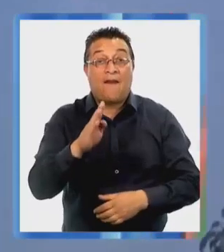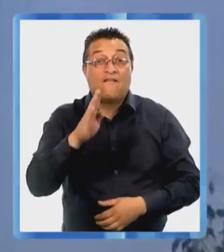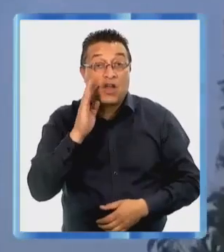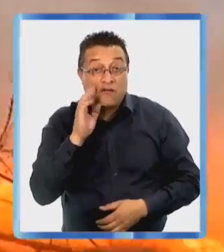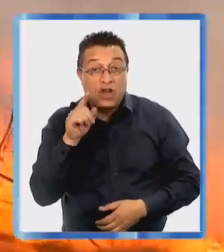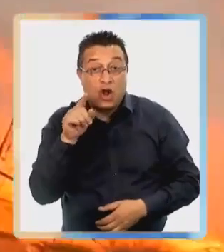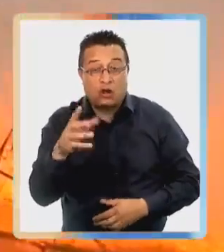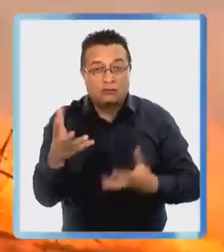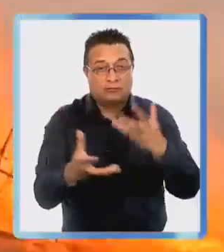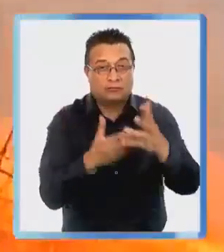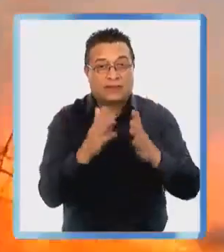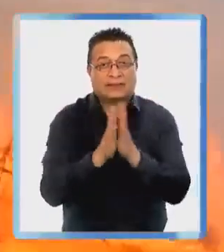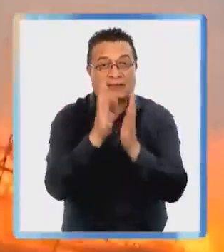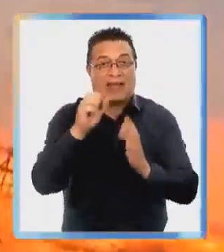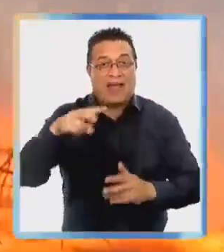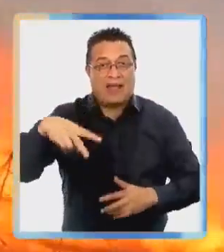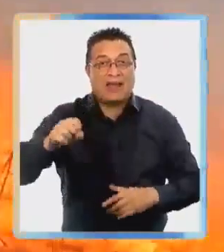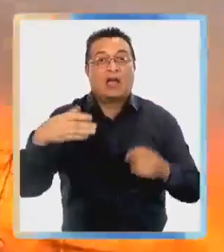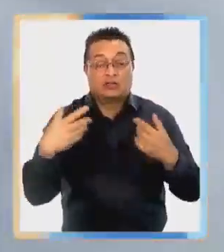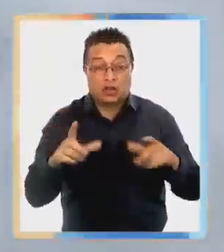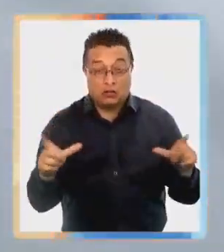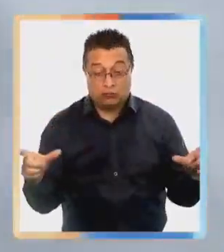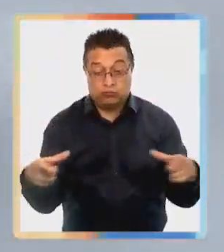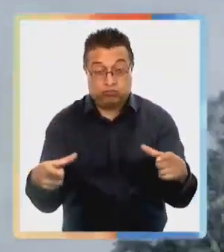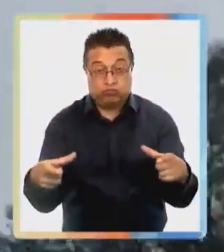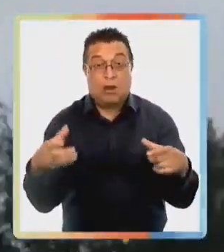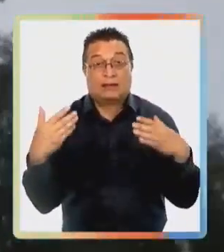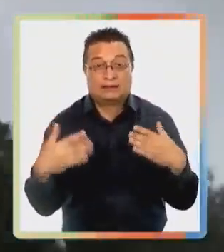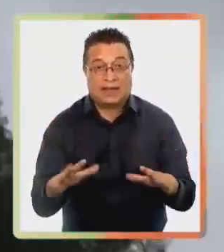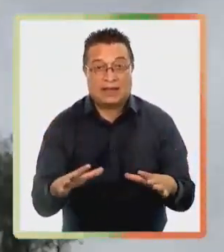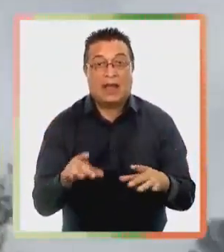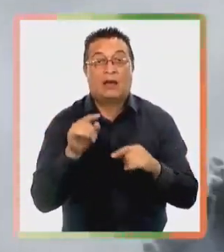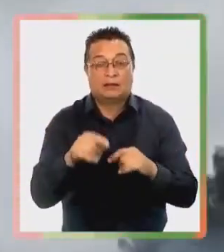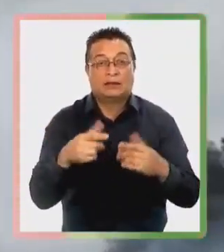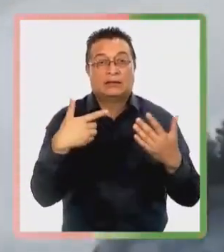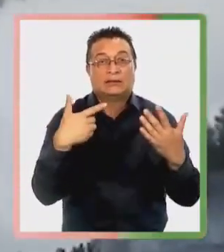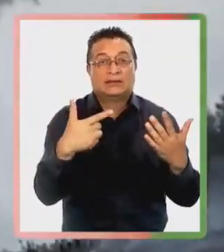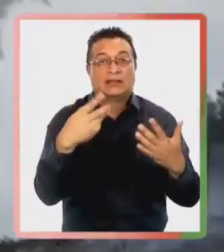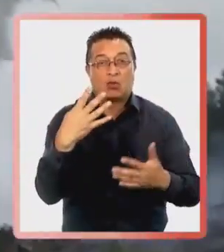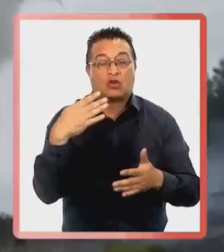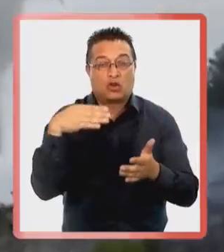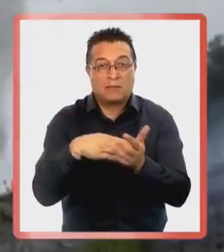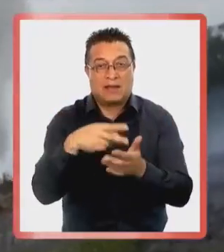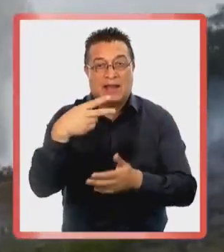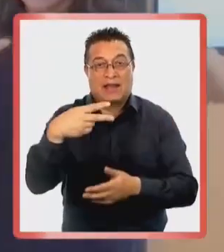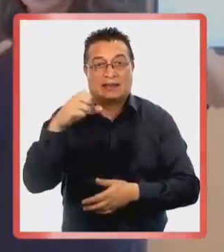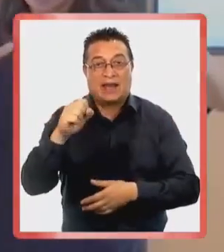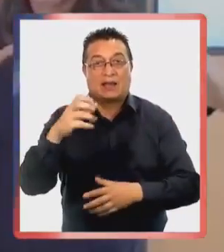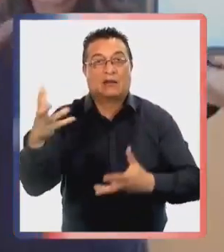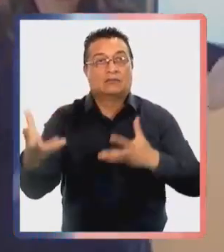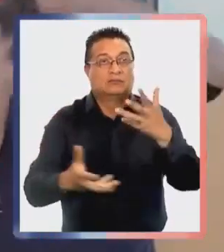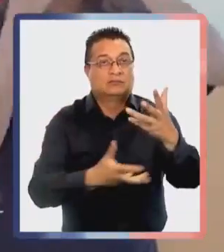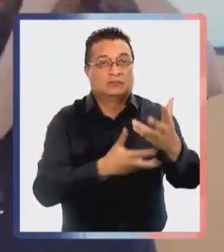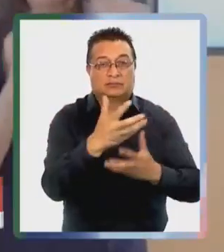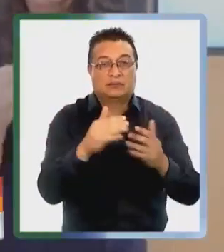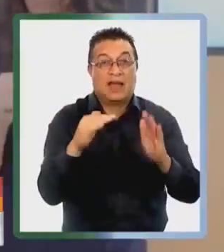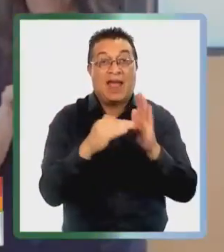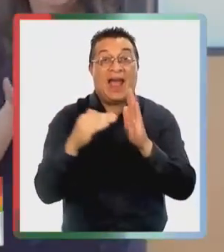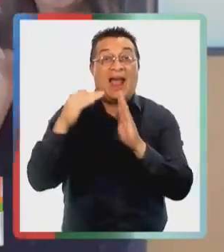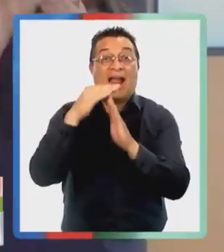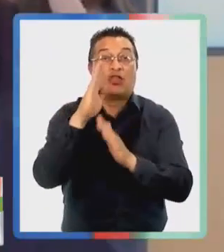dije, el incendio Santa Ana, que está contenido, con 74.000 hectáreas consumidas. En Alto